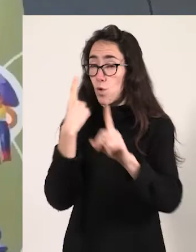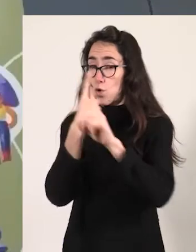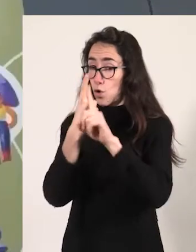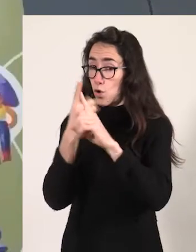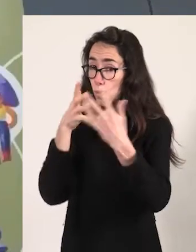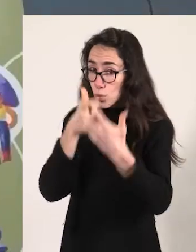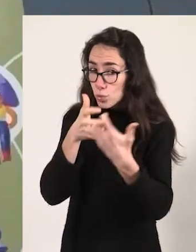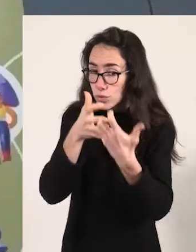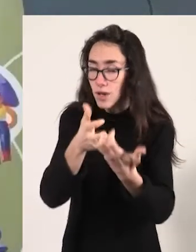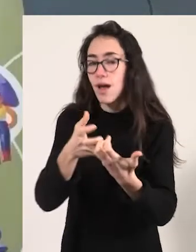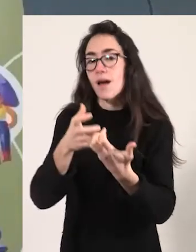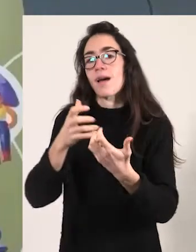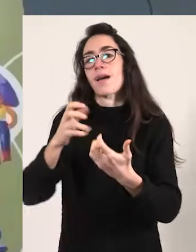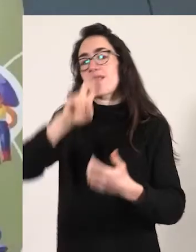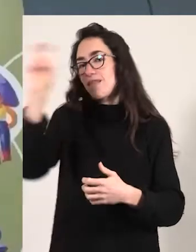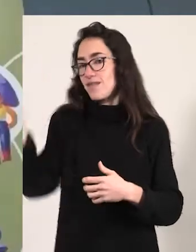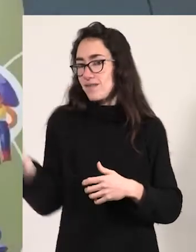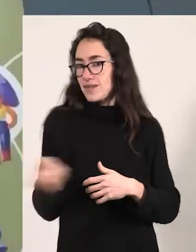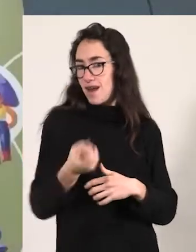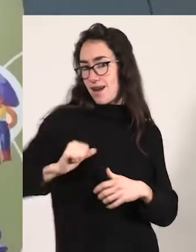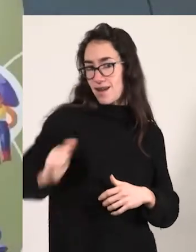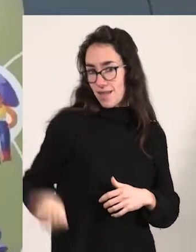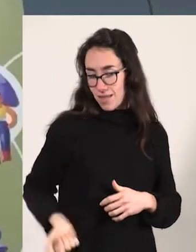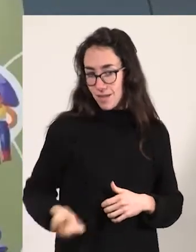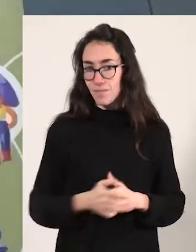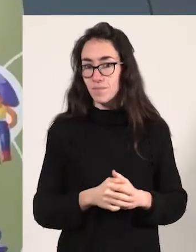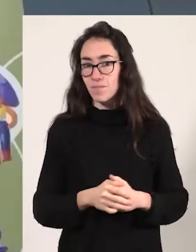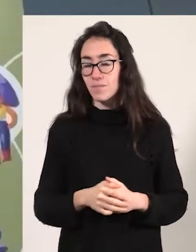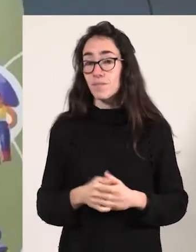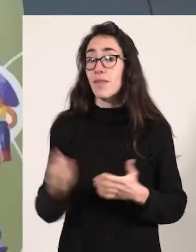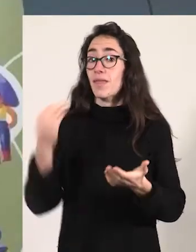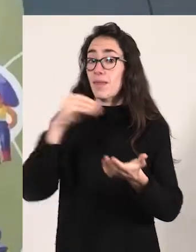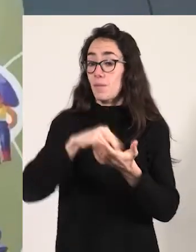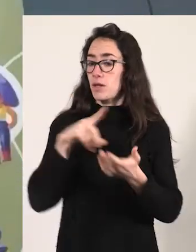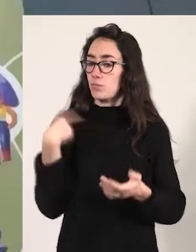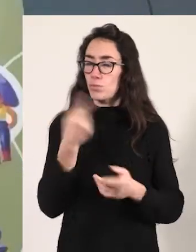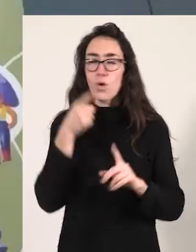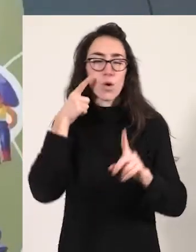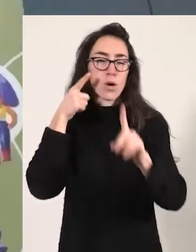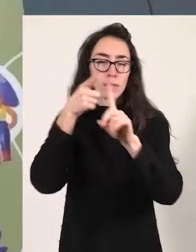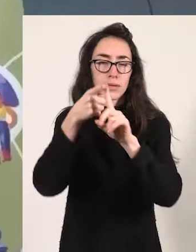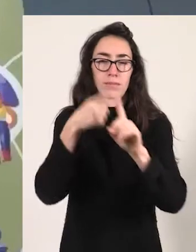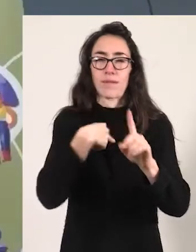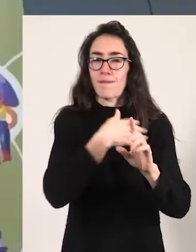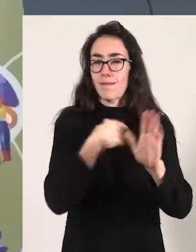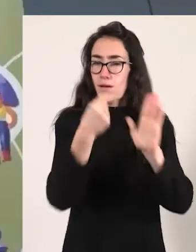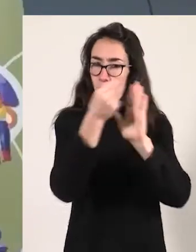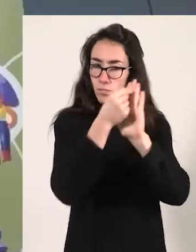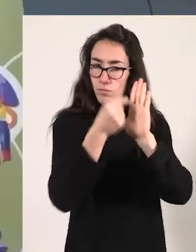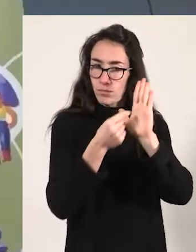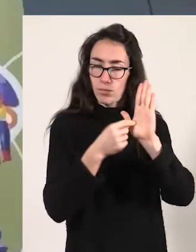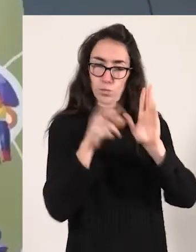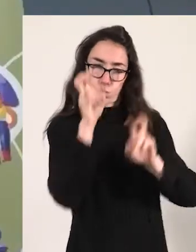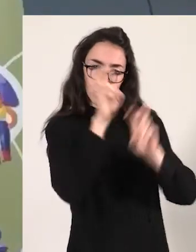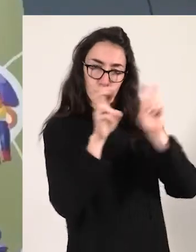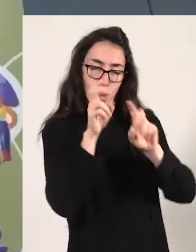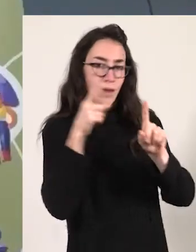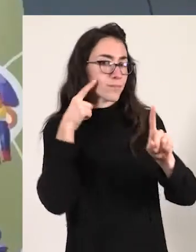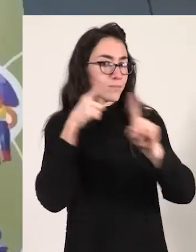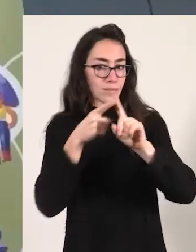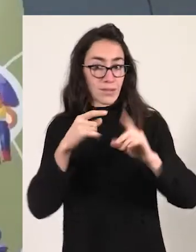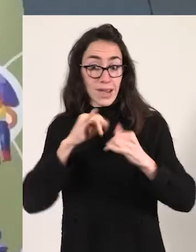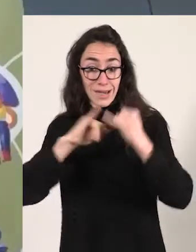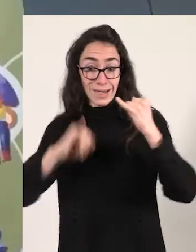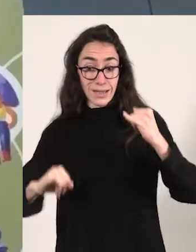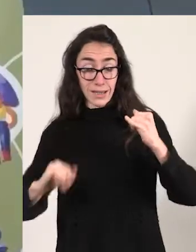contra el racismo y la riqueza de la diversidad. Además, tenemos como objetivo buscar claves para resistir en esta época